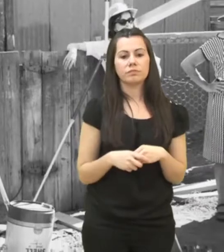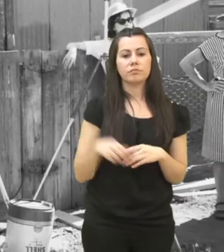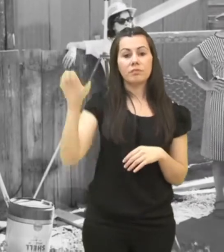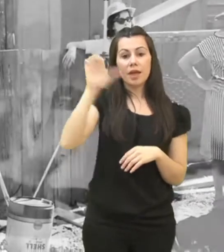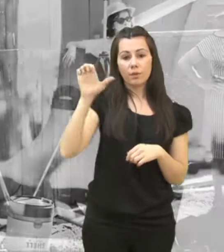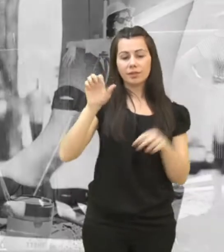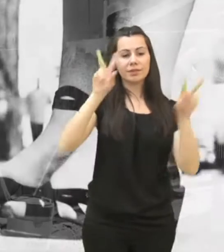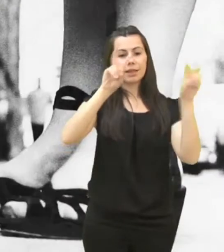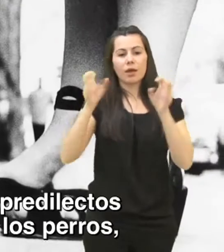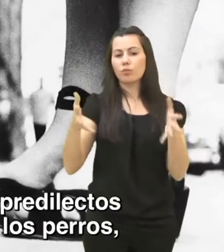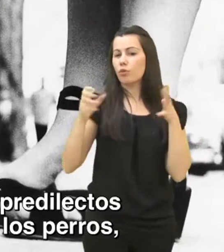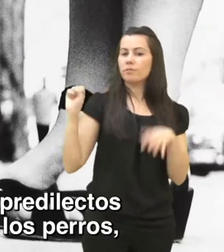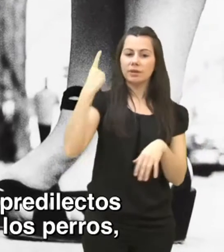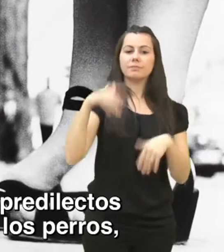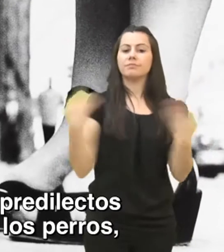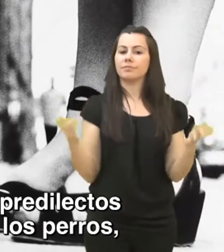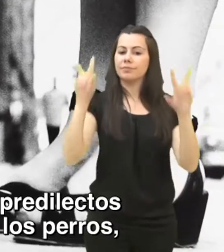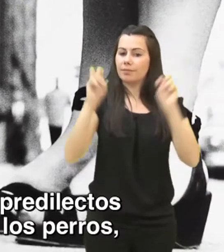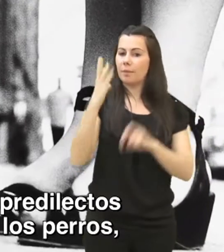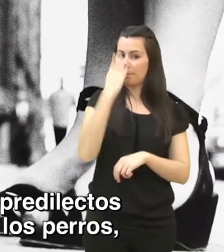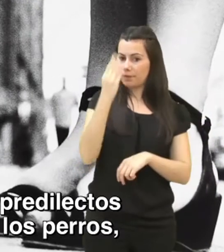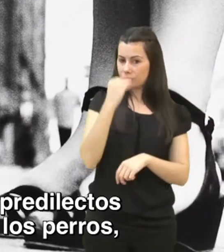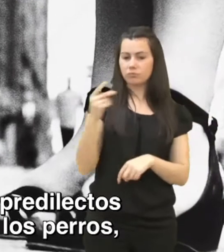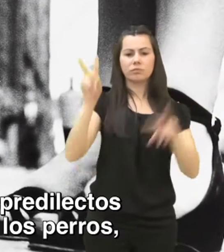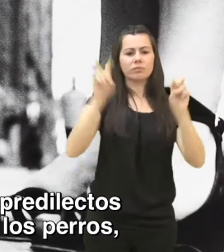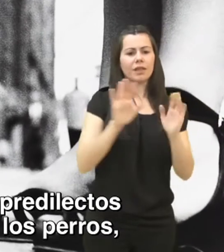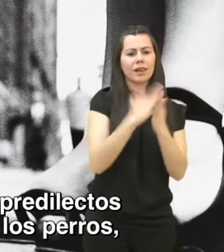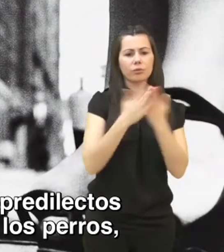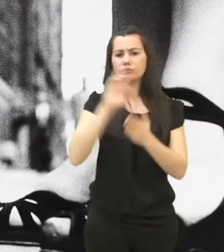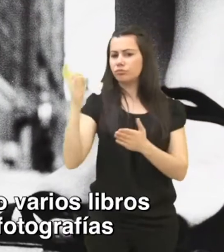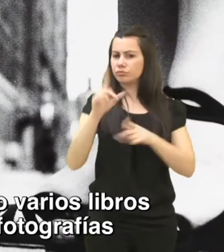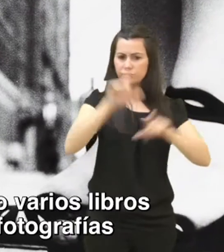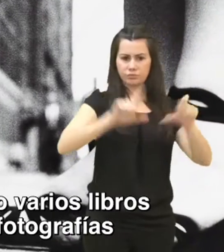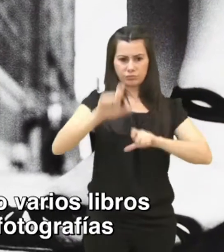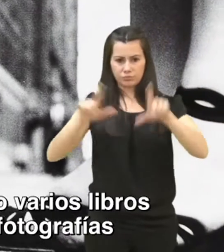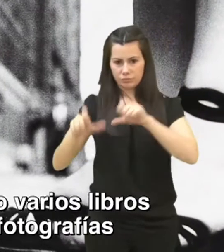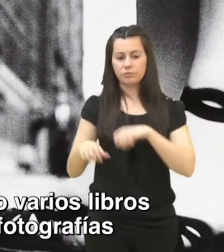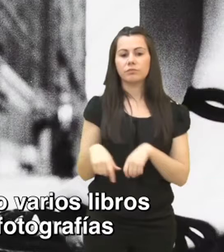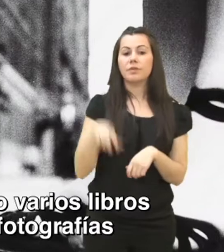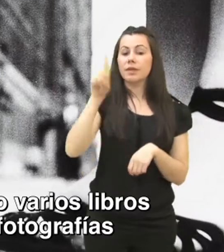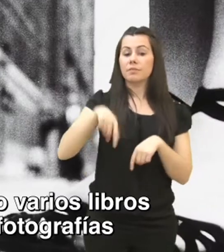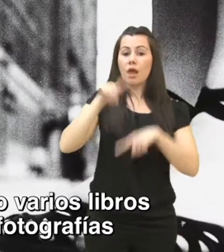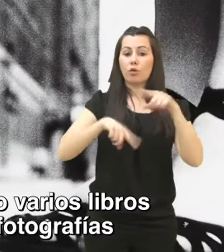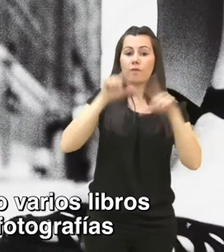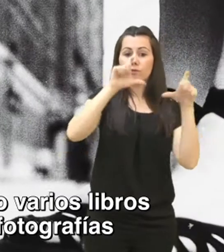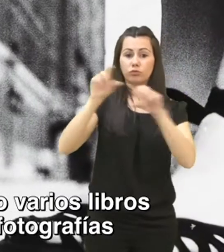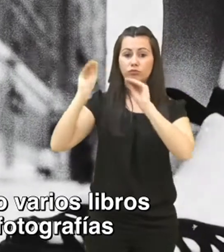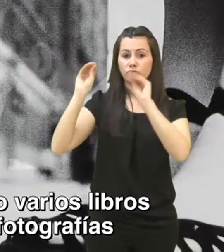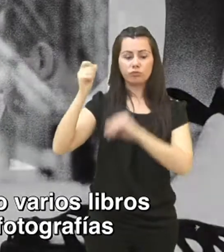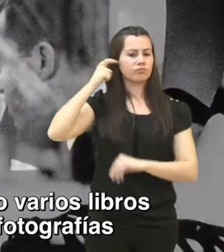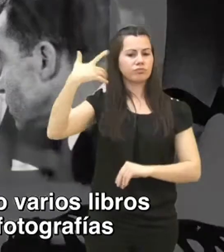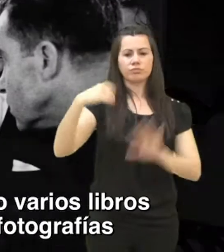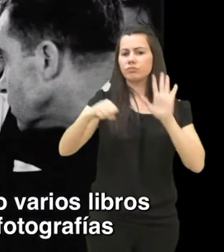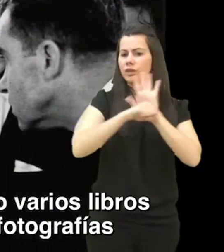proyectos. Uno de los temas predilectos de Erwitt han sido los perros, a los que ha dedicado varios libros.